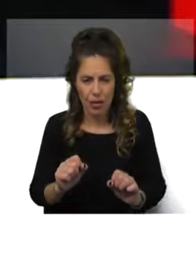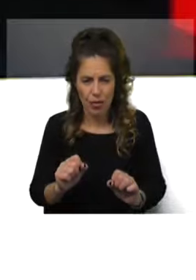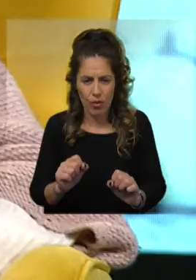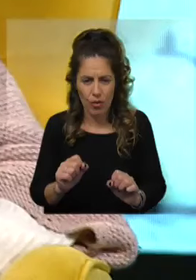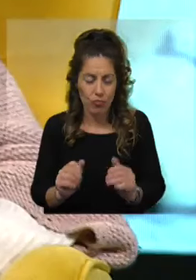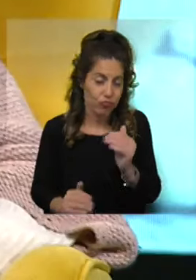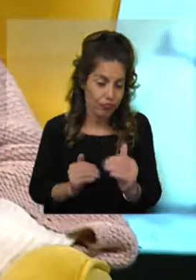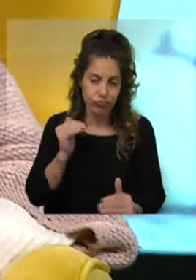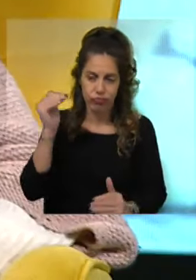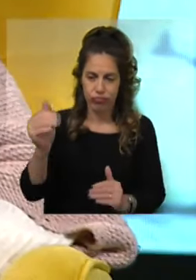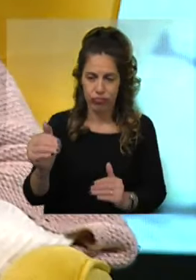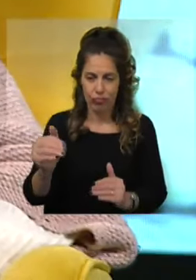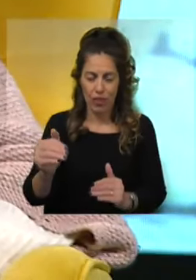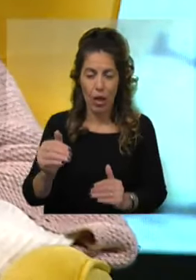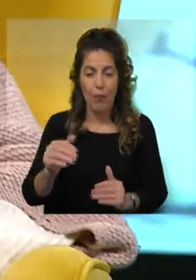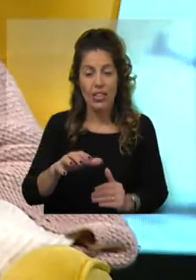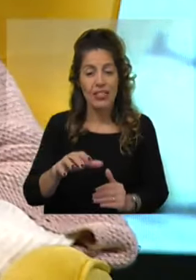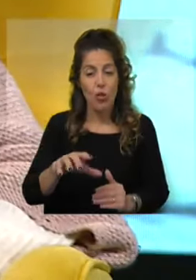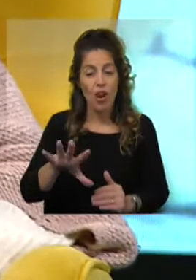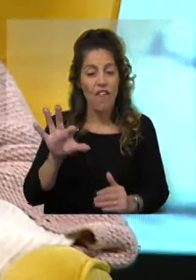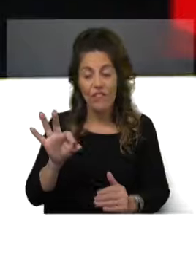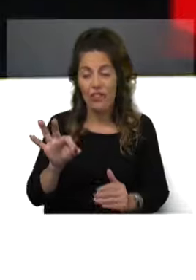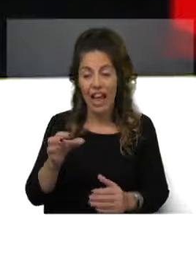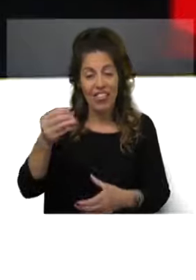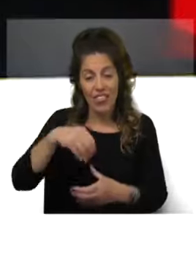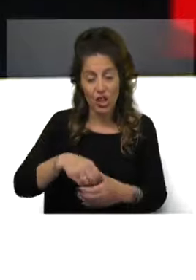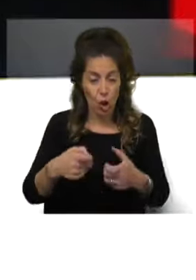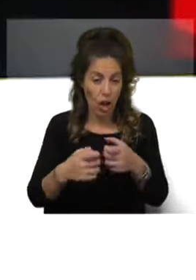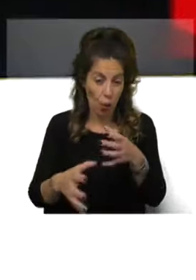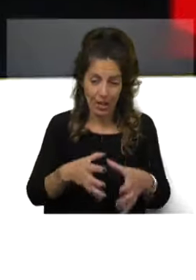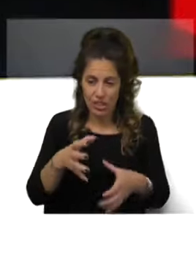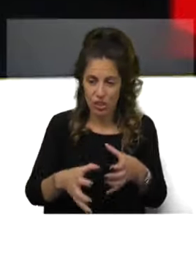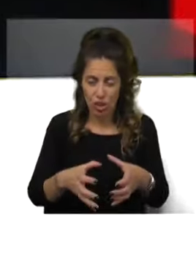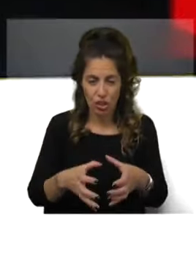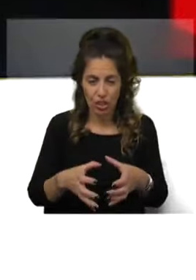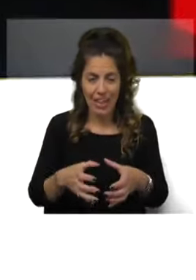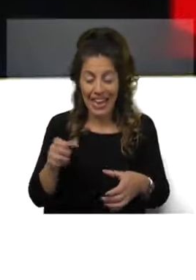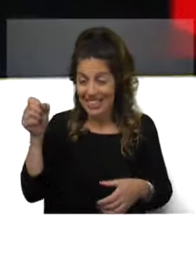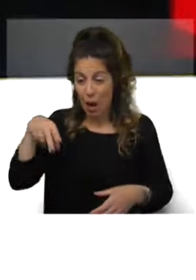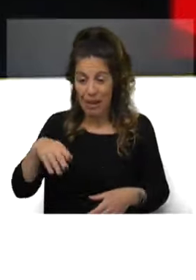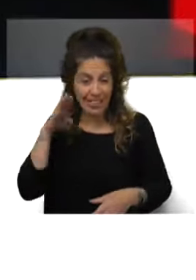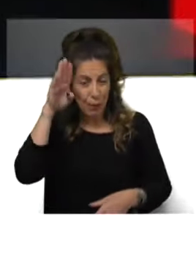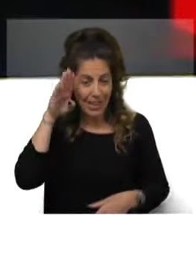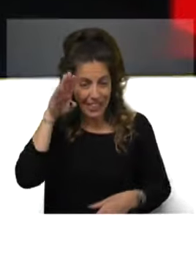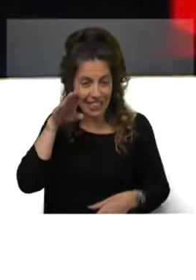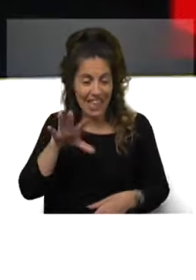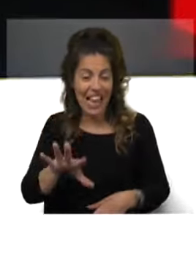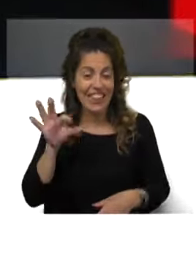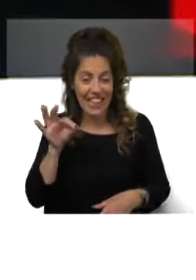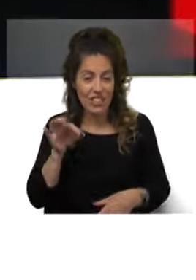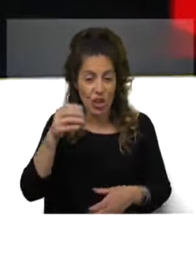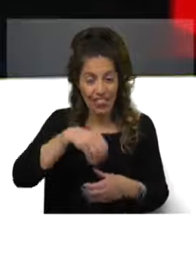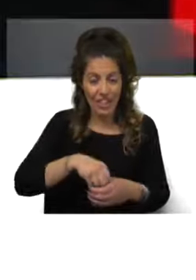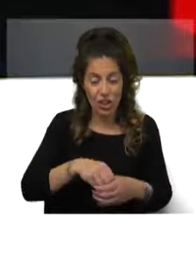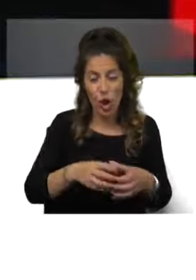una catapulta para hacer una alternativa este dentro de la coalición que era el plan de manini ser la alternativa dentro de la coalición a